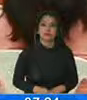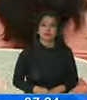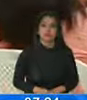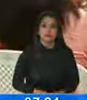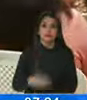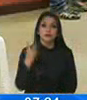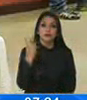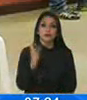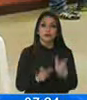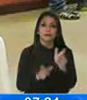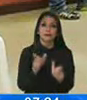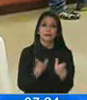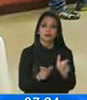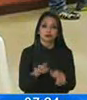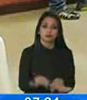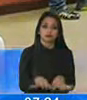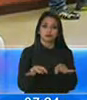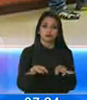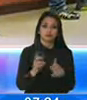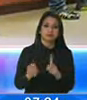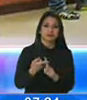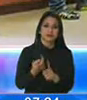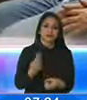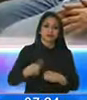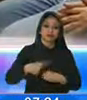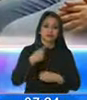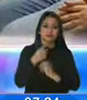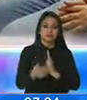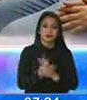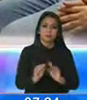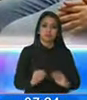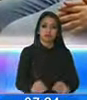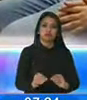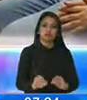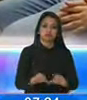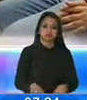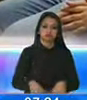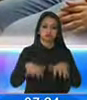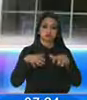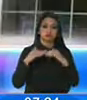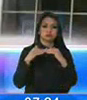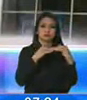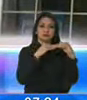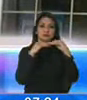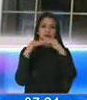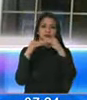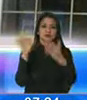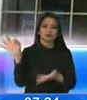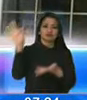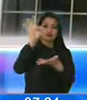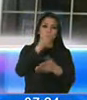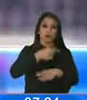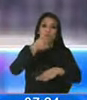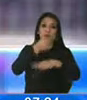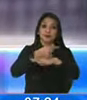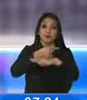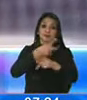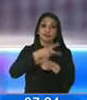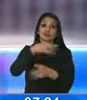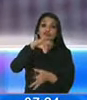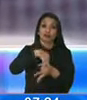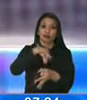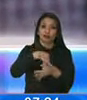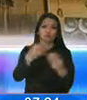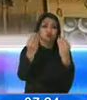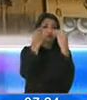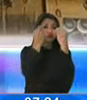12 personas fueron las primeras en llegar a la capacitación en el Salón de la Democracia de la Delegación de Guayas para